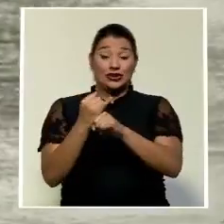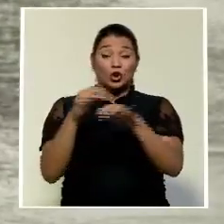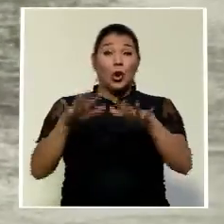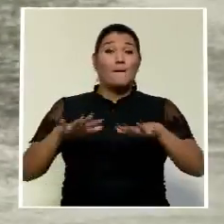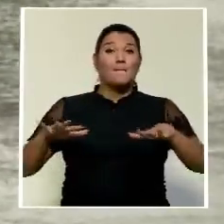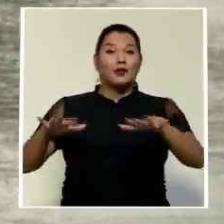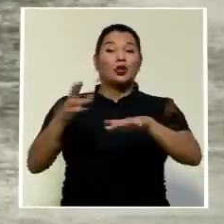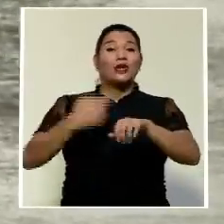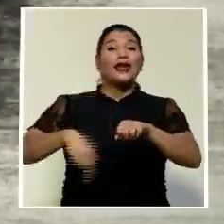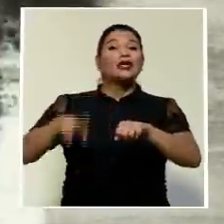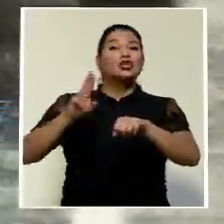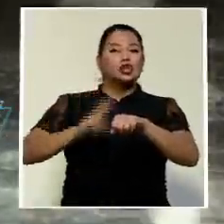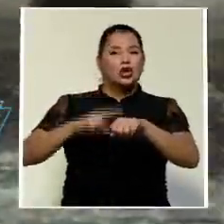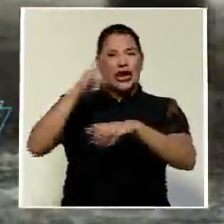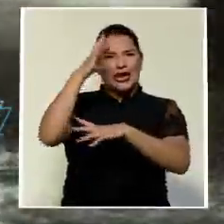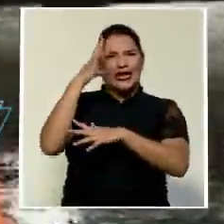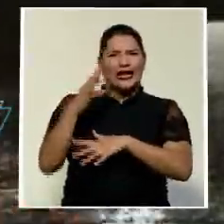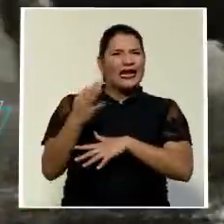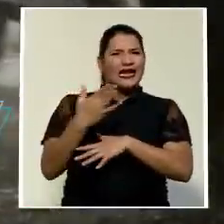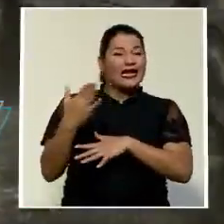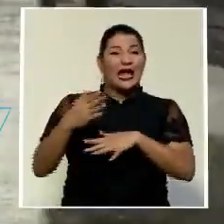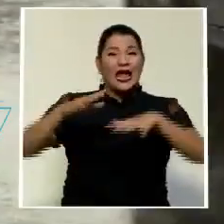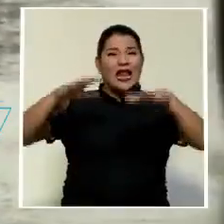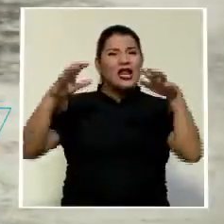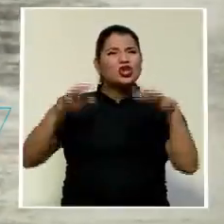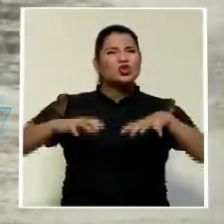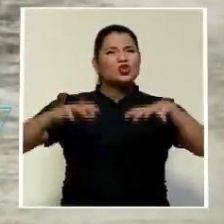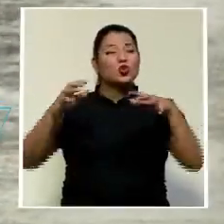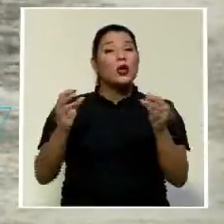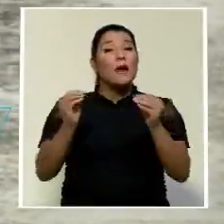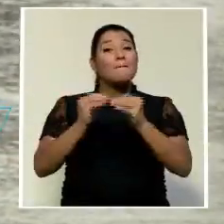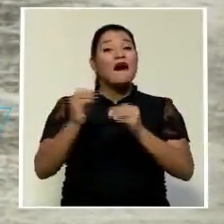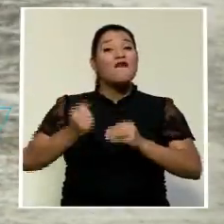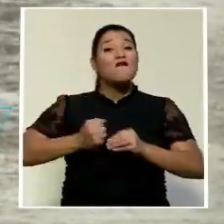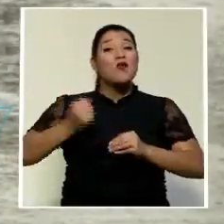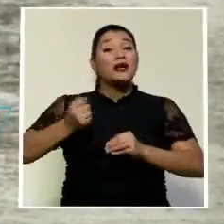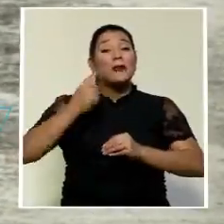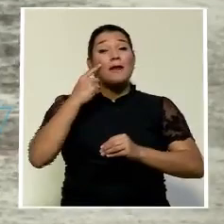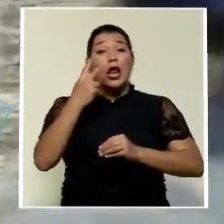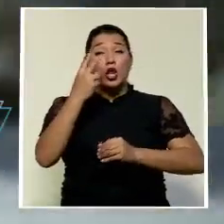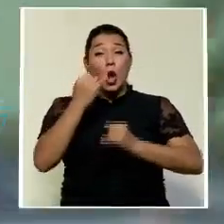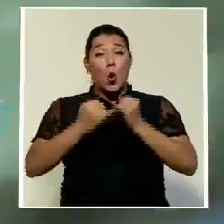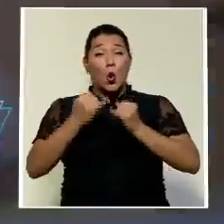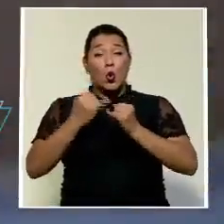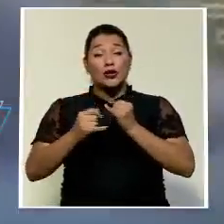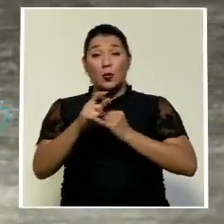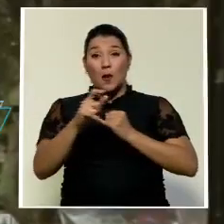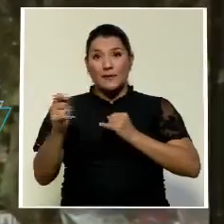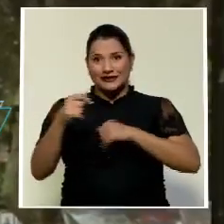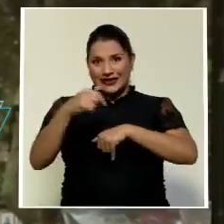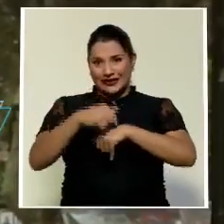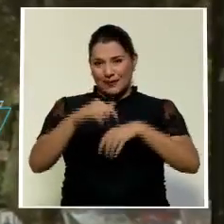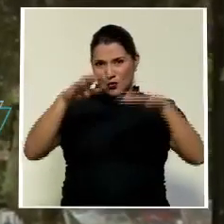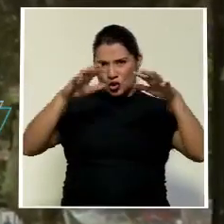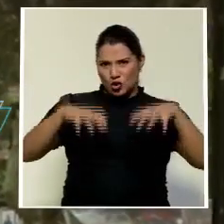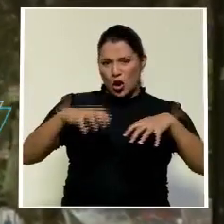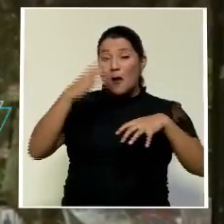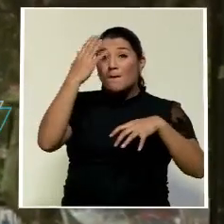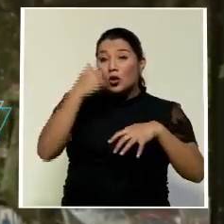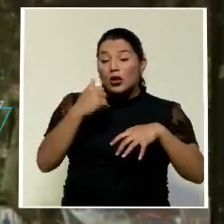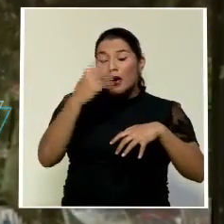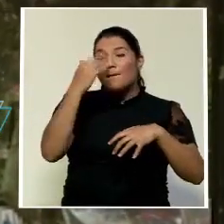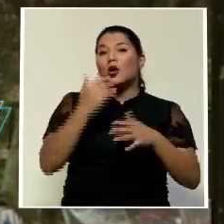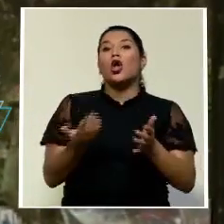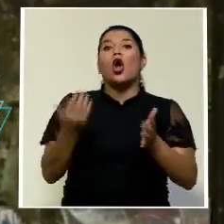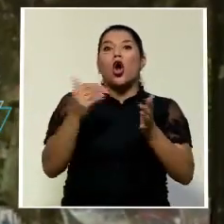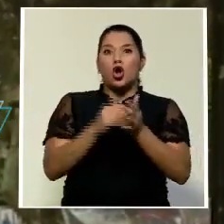Meteorológico Nacional pronostican que las lluvias se intensificarán para los 2 últimos meses de la época lluviosa, debido a que se consolida